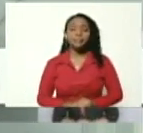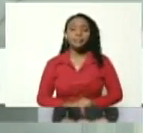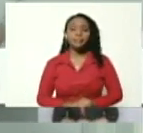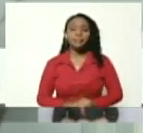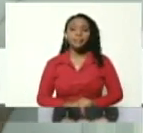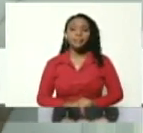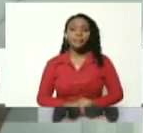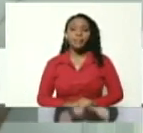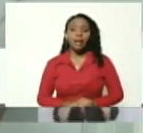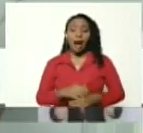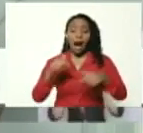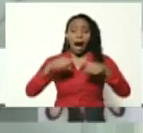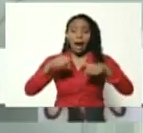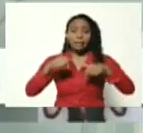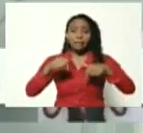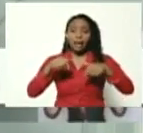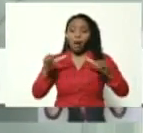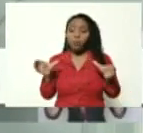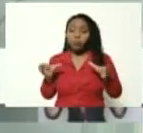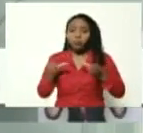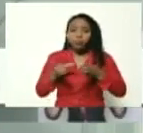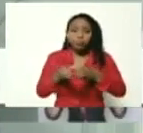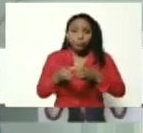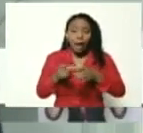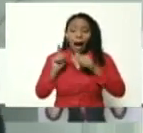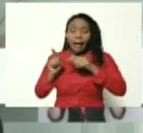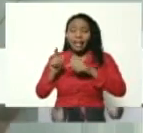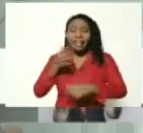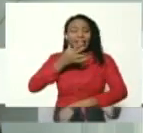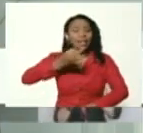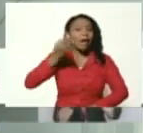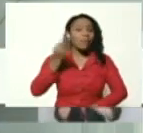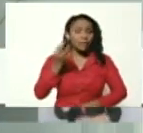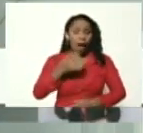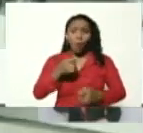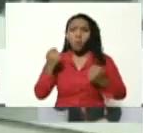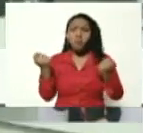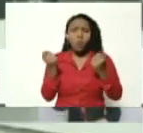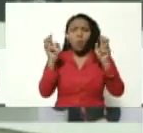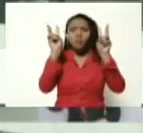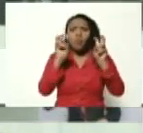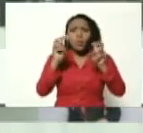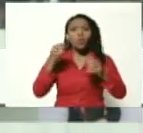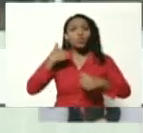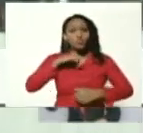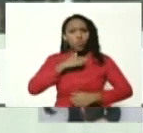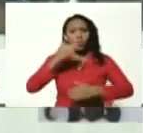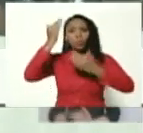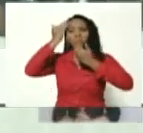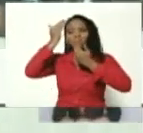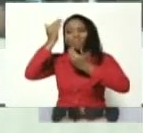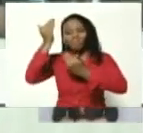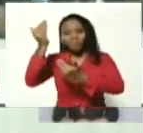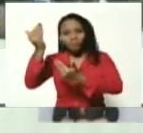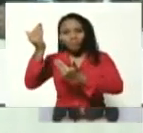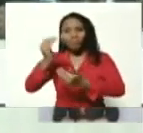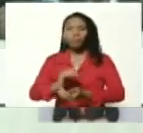de este espacio que es una verdadera innovación, y nosotros saludamos